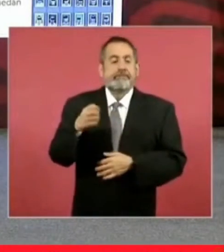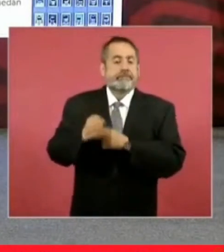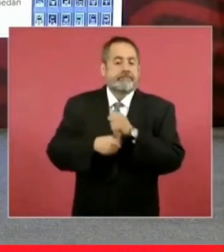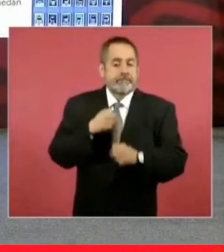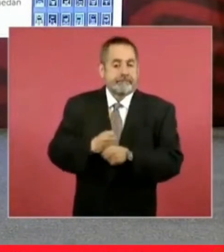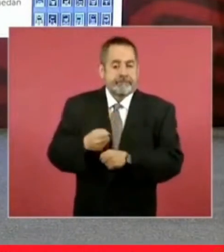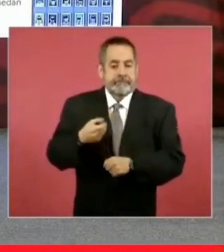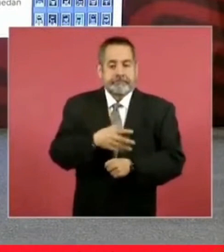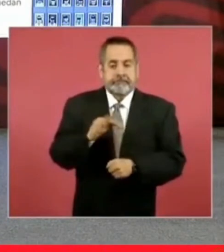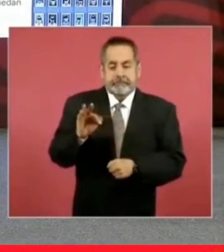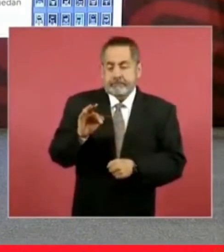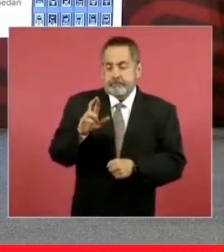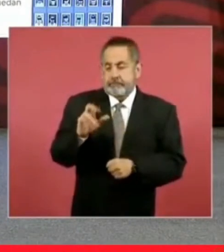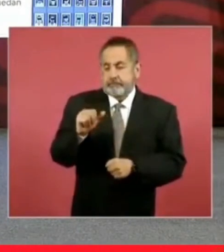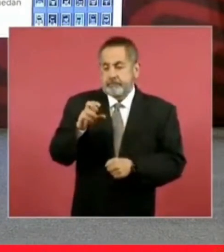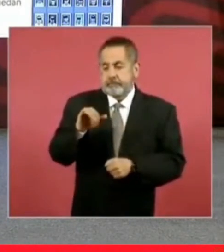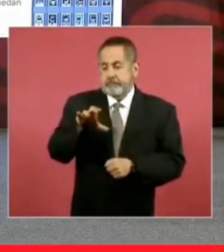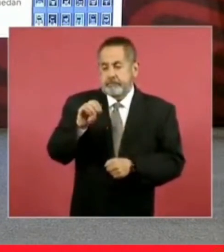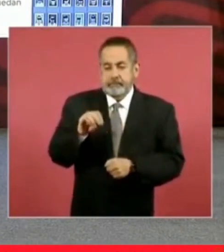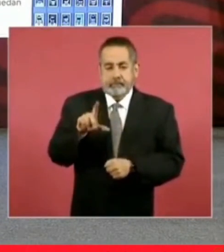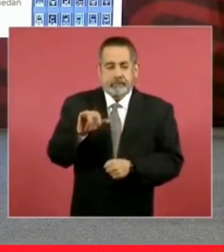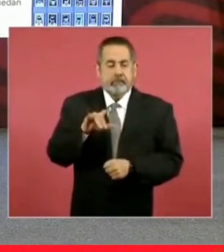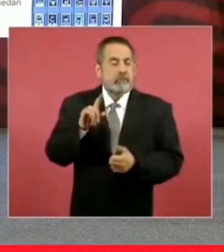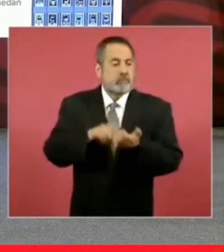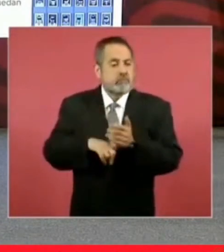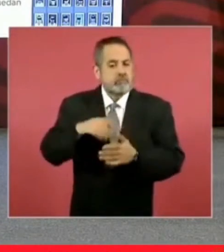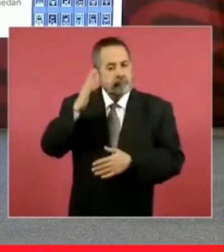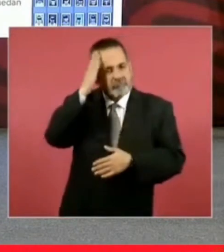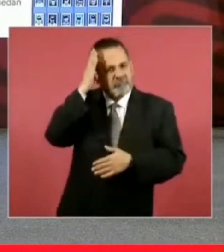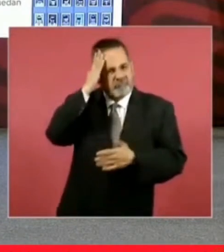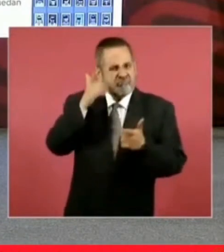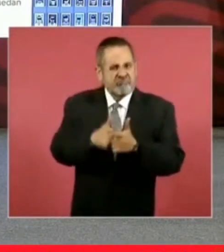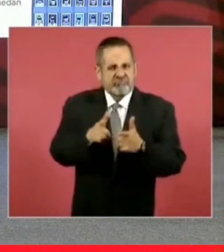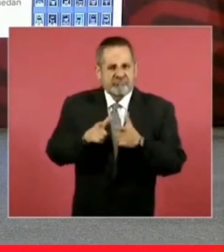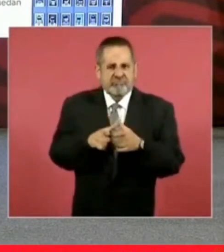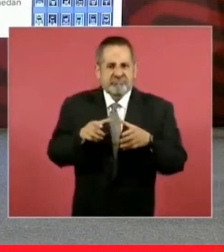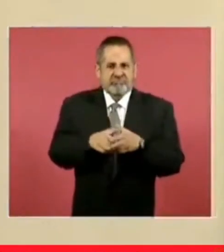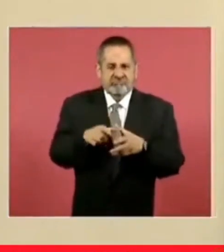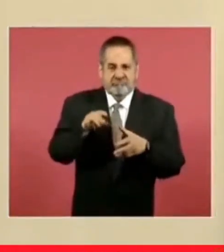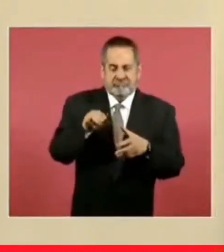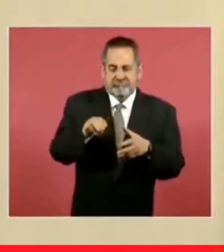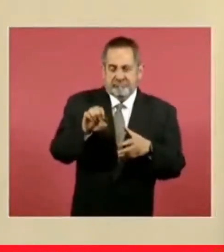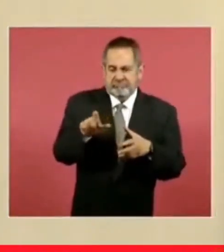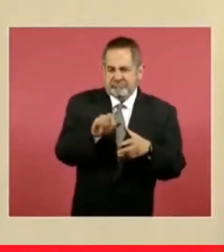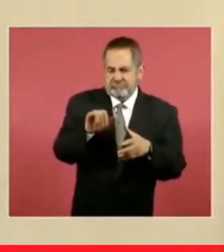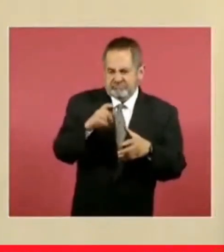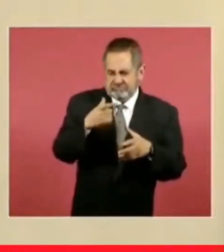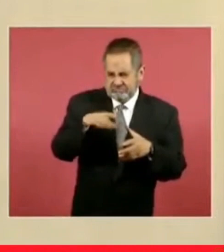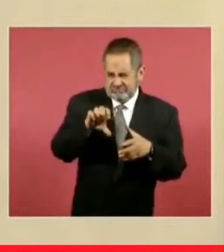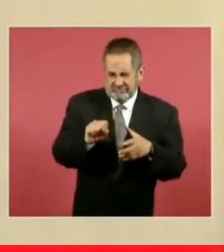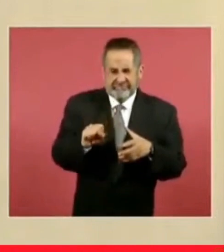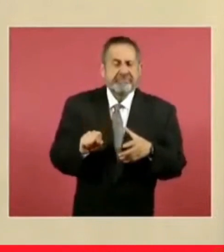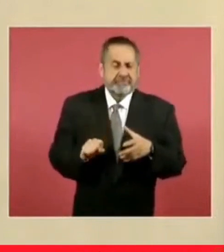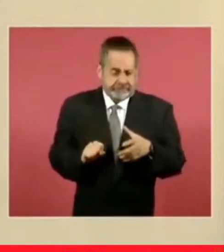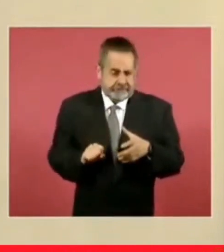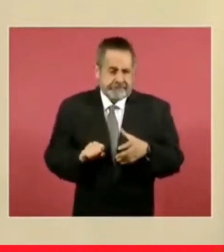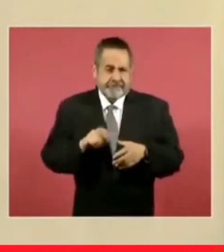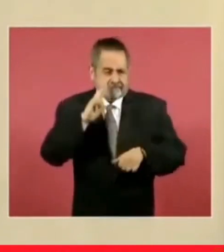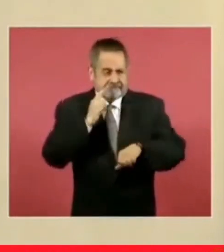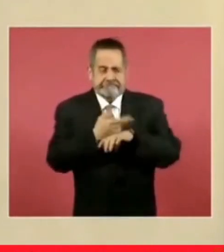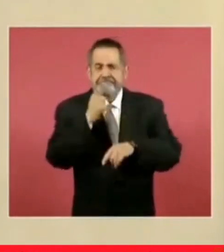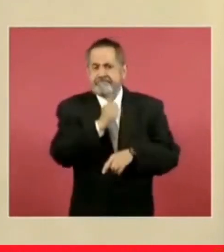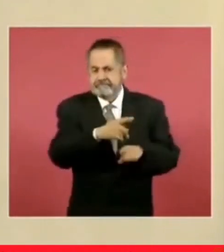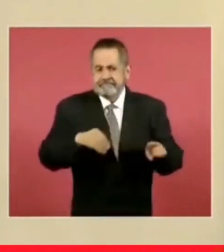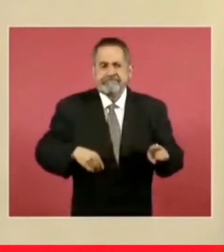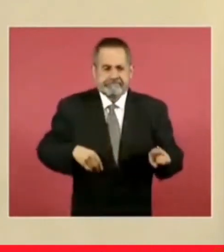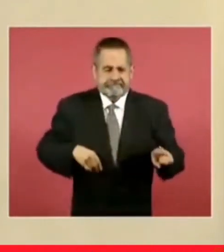Lucio eh líder de los mexicles eh tras acreditar su responsabilidad en el delito de homicidio calificado